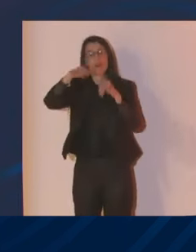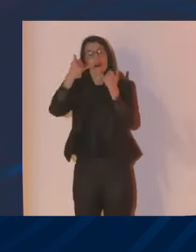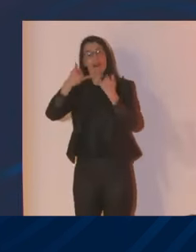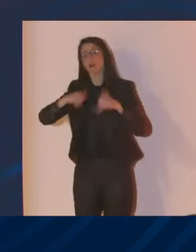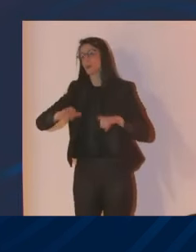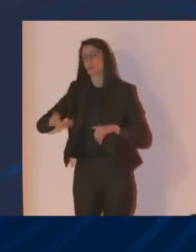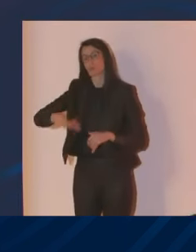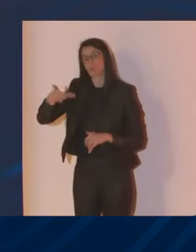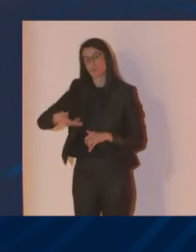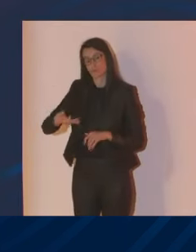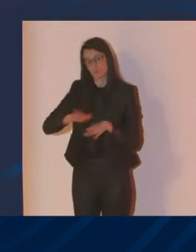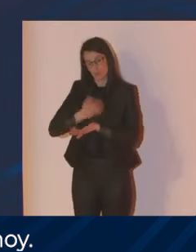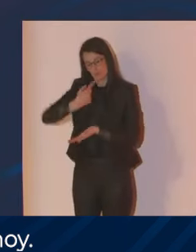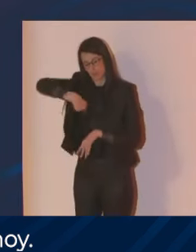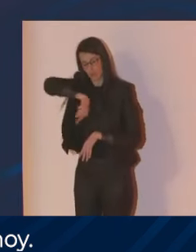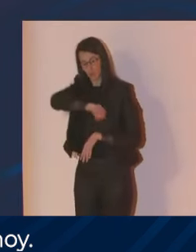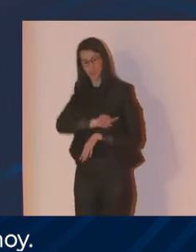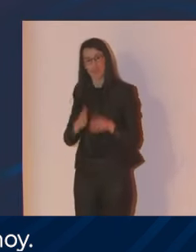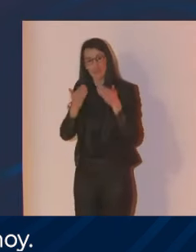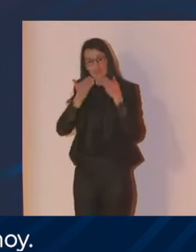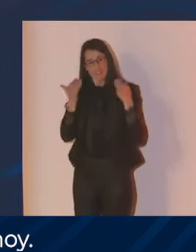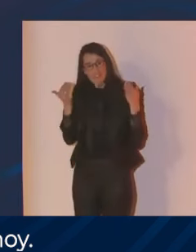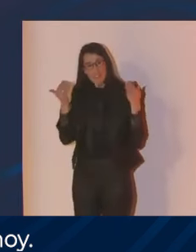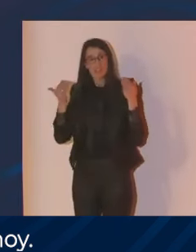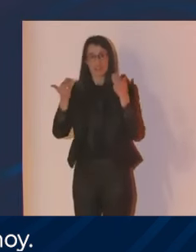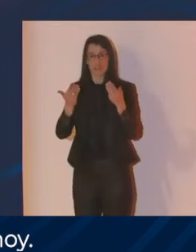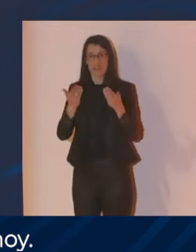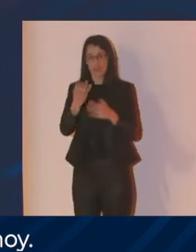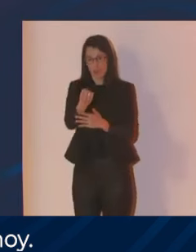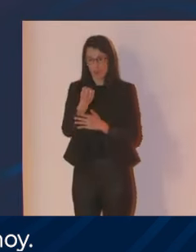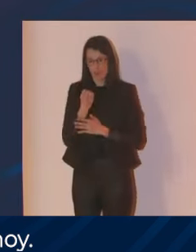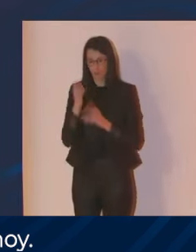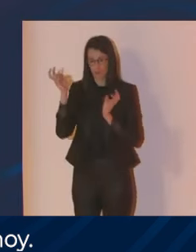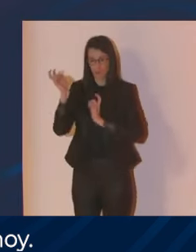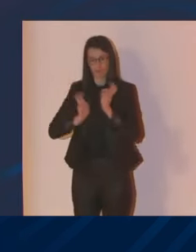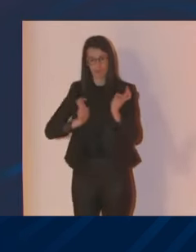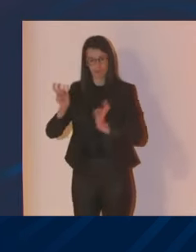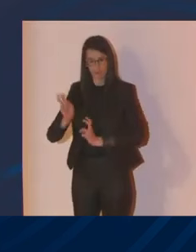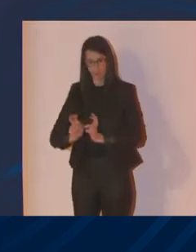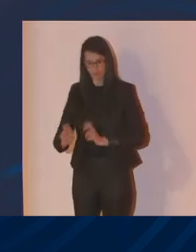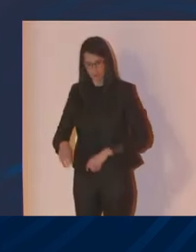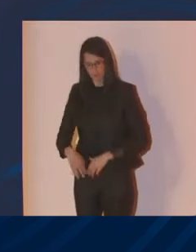tan importante para nosotros. Muchísimas gracias por acompañarnos en el día de hoy.